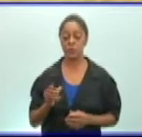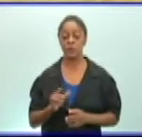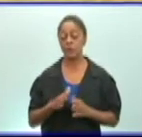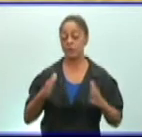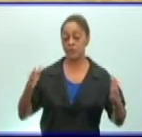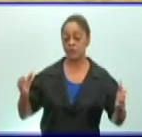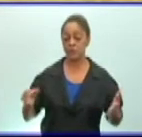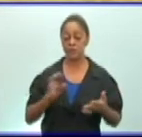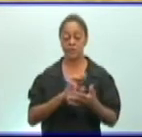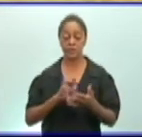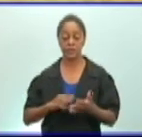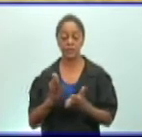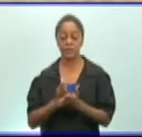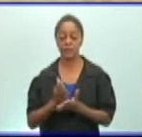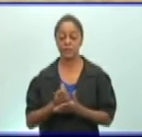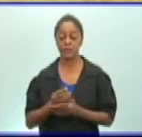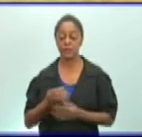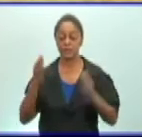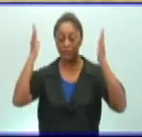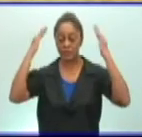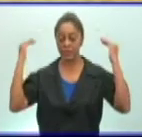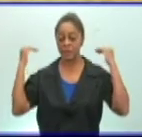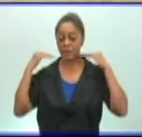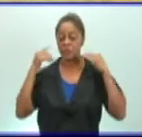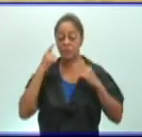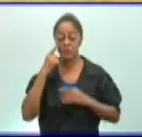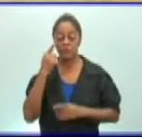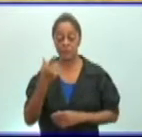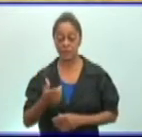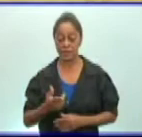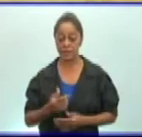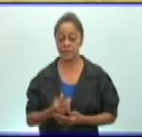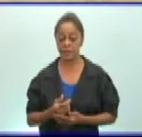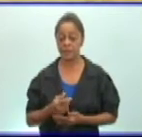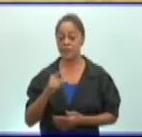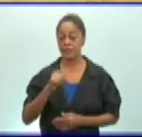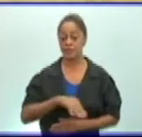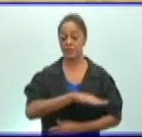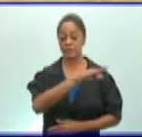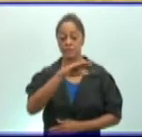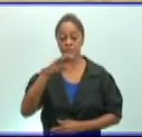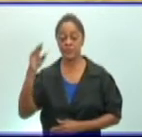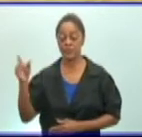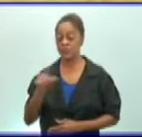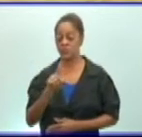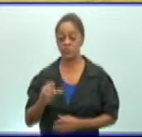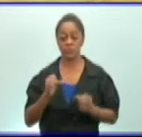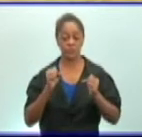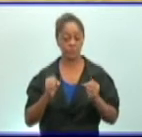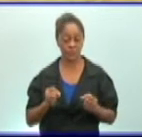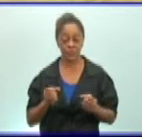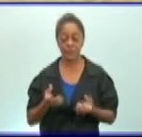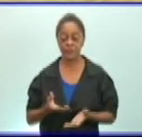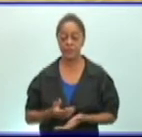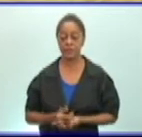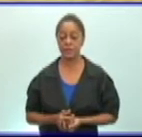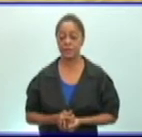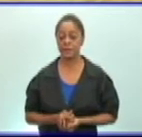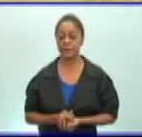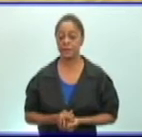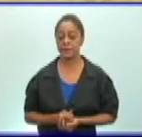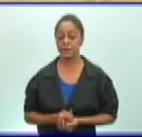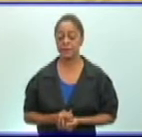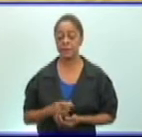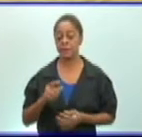habíamos estudiado en Egipto. Fíjense, estas elevaciones no son tan abruptas.